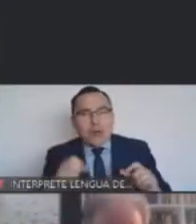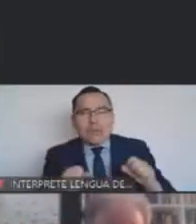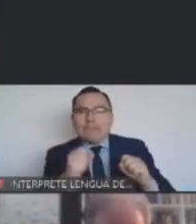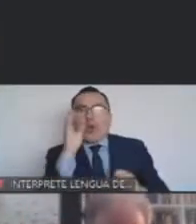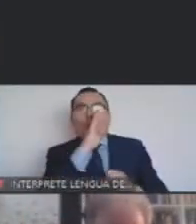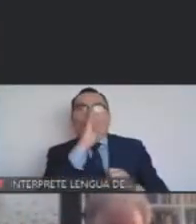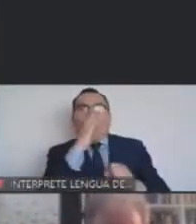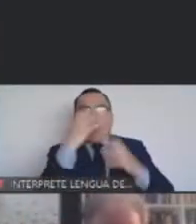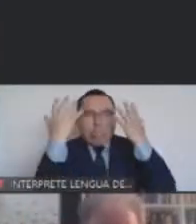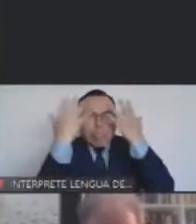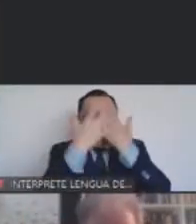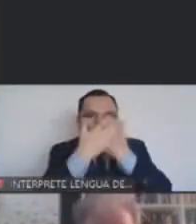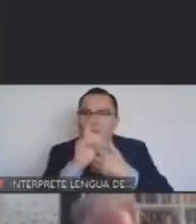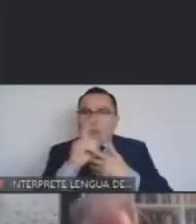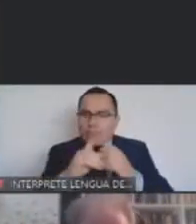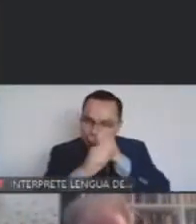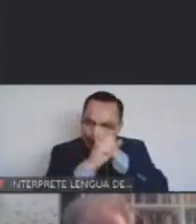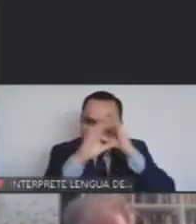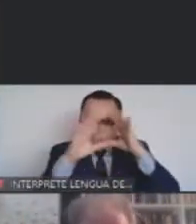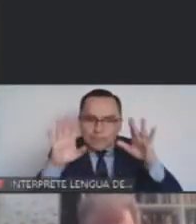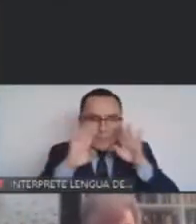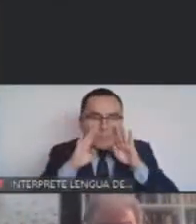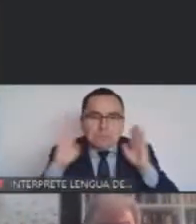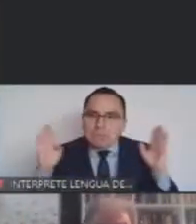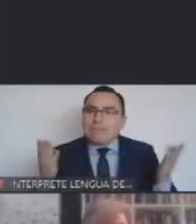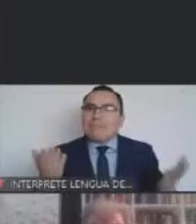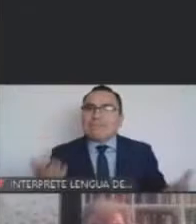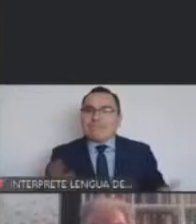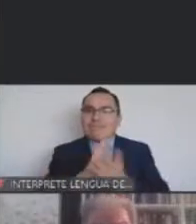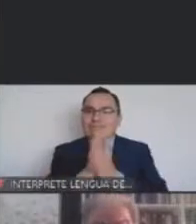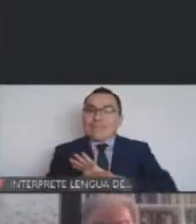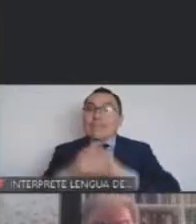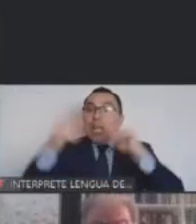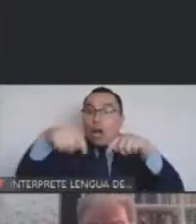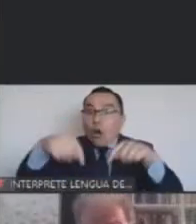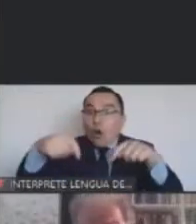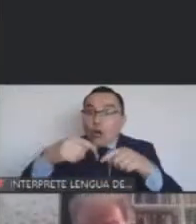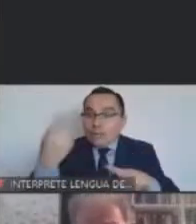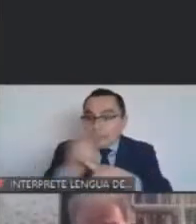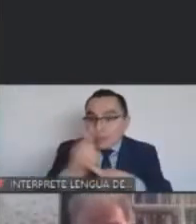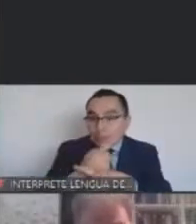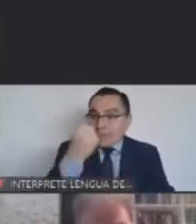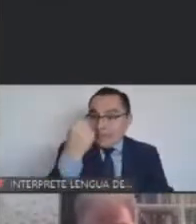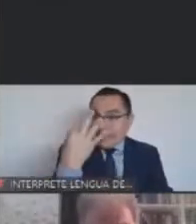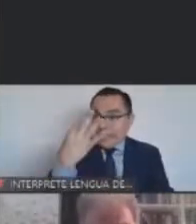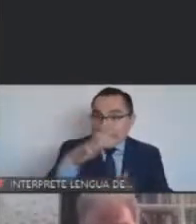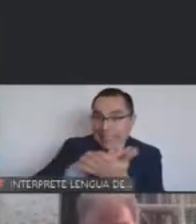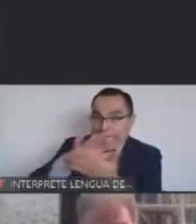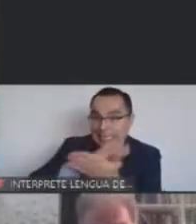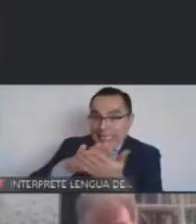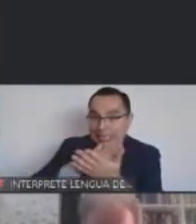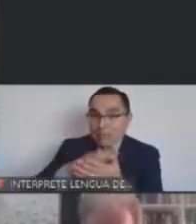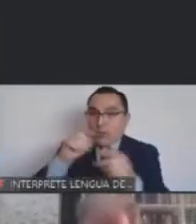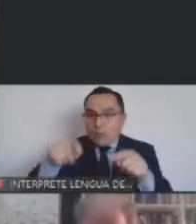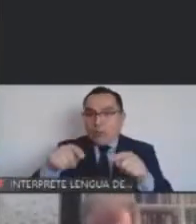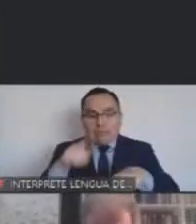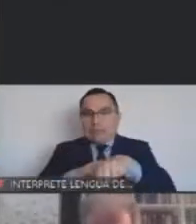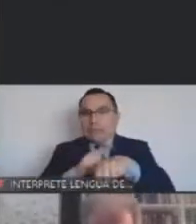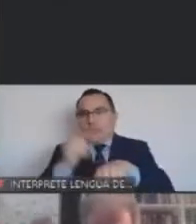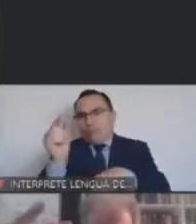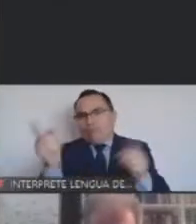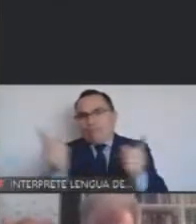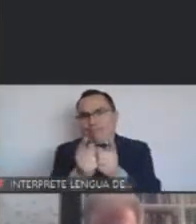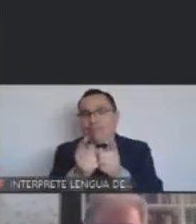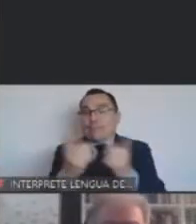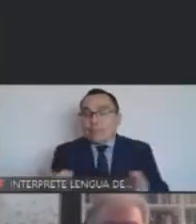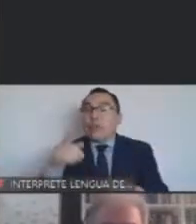decir respecto a la importancia del tema. Lo que voy a hacer a continuación es ver tres ejemplos sucintos, y 15 minutos no da más para más que eso,